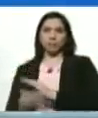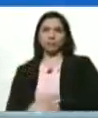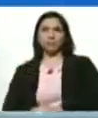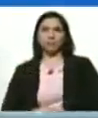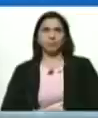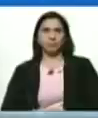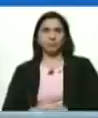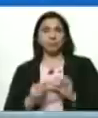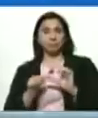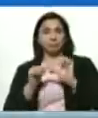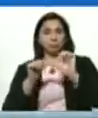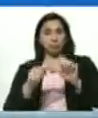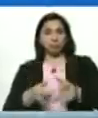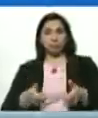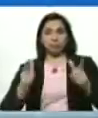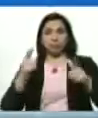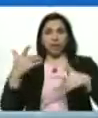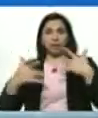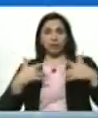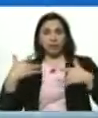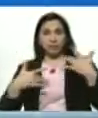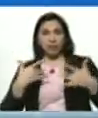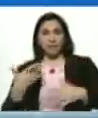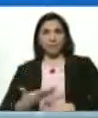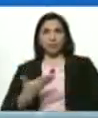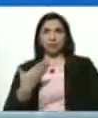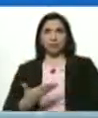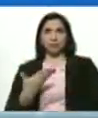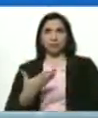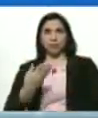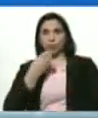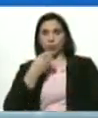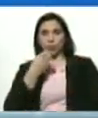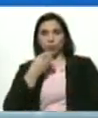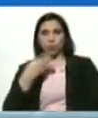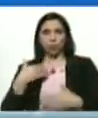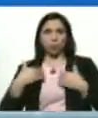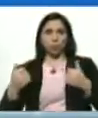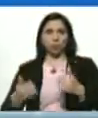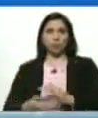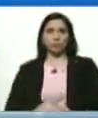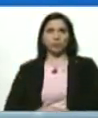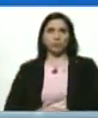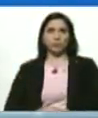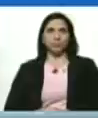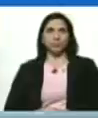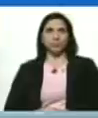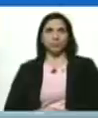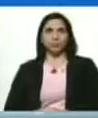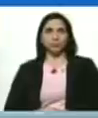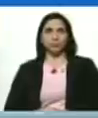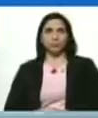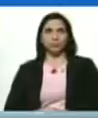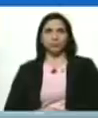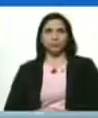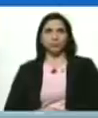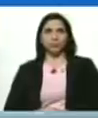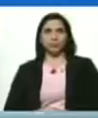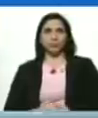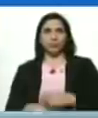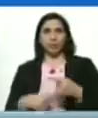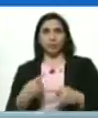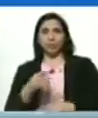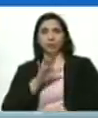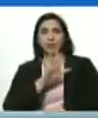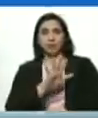se siguen permitiendo las actividades fundamentales de alimentación de salud y luego vuelven 5